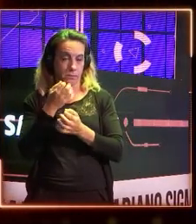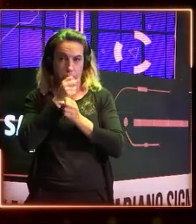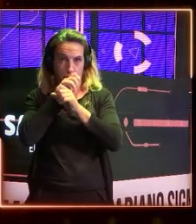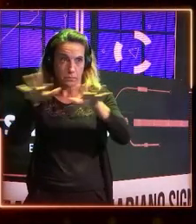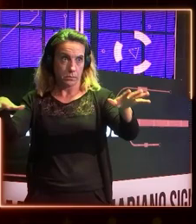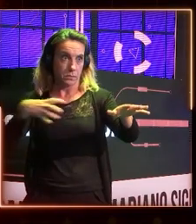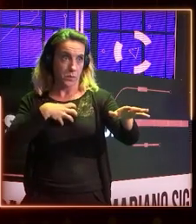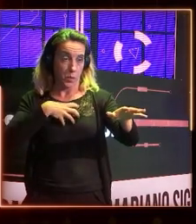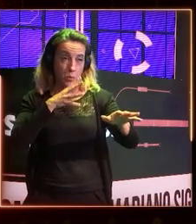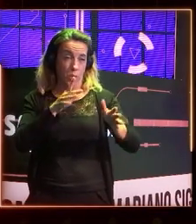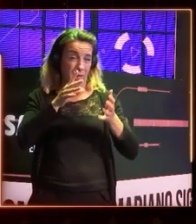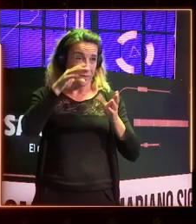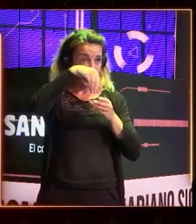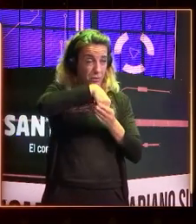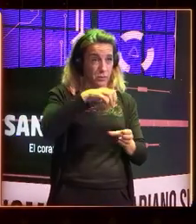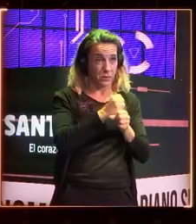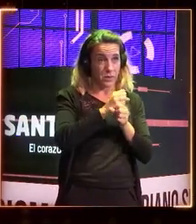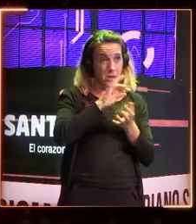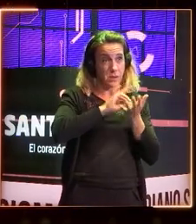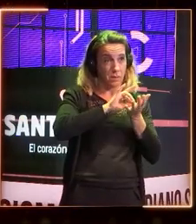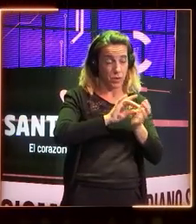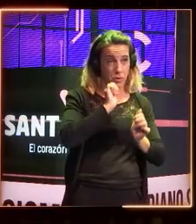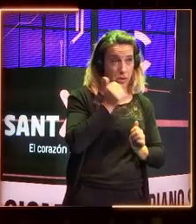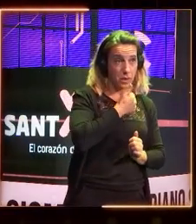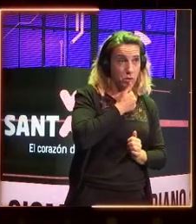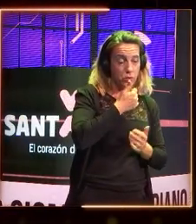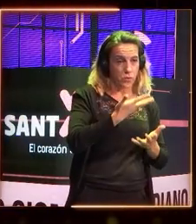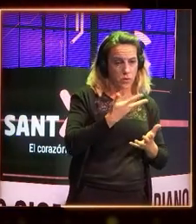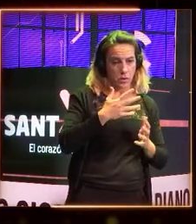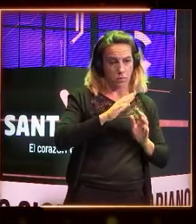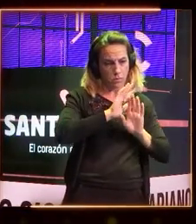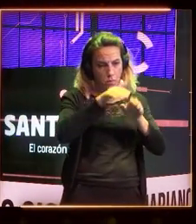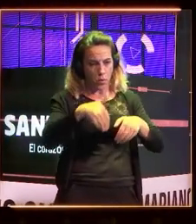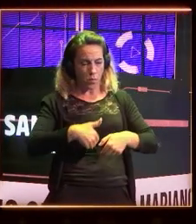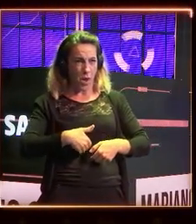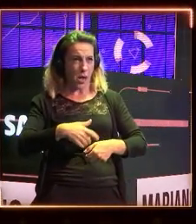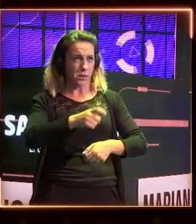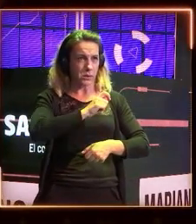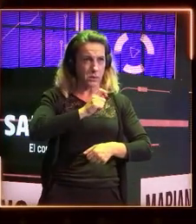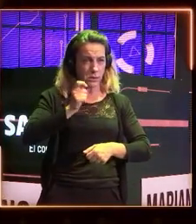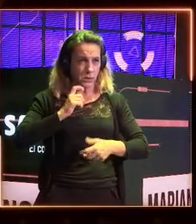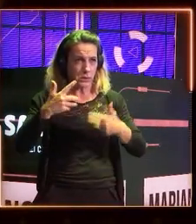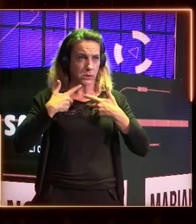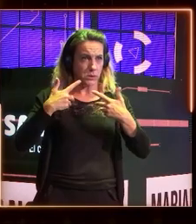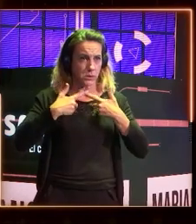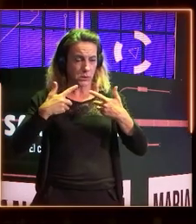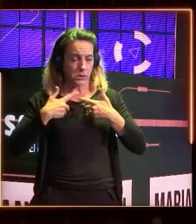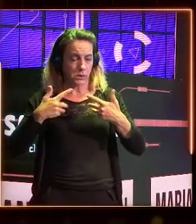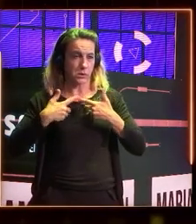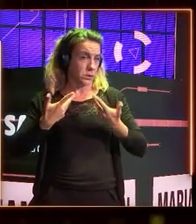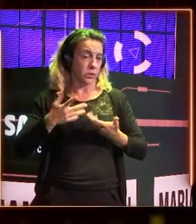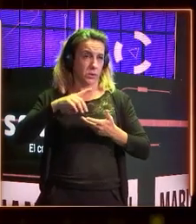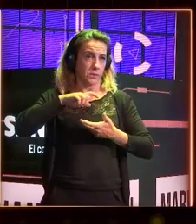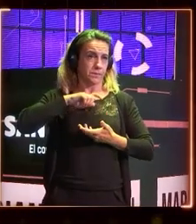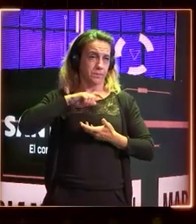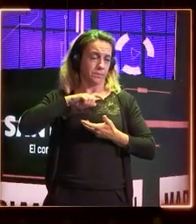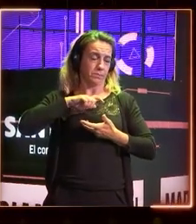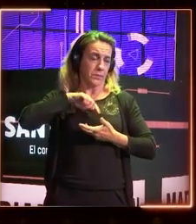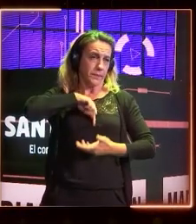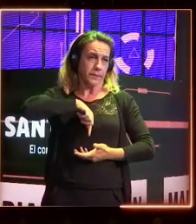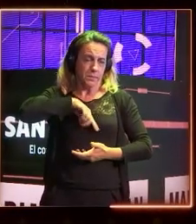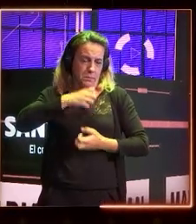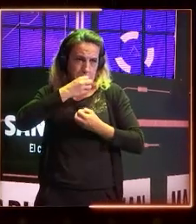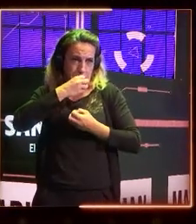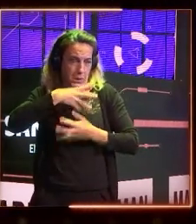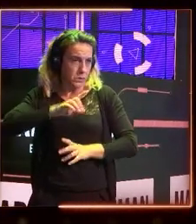estaba en el servicio secreto y entonces volvían fuertemente torturados y fuertemente en un estado anímico muy muy complejo turing además tenía